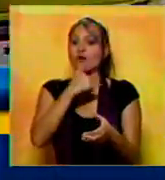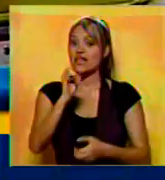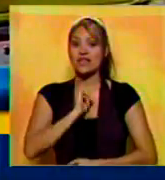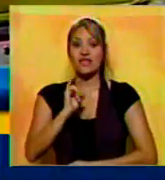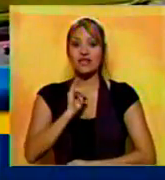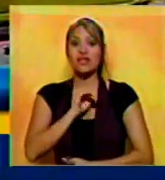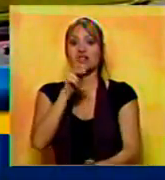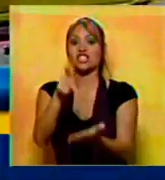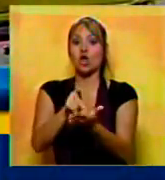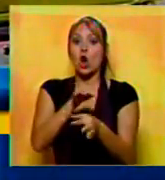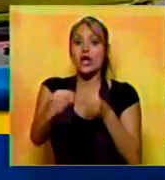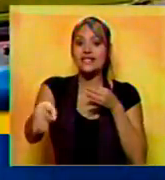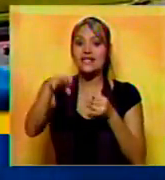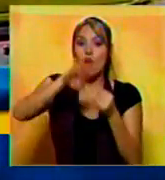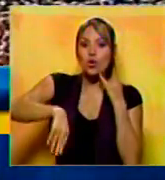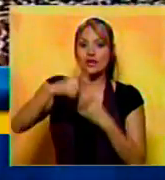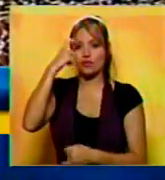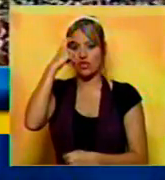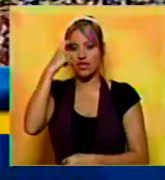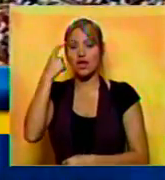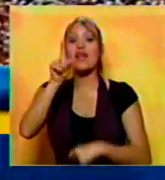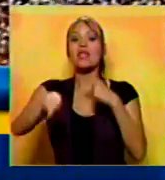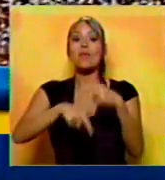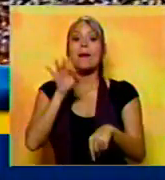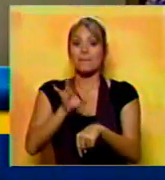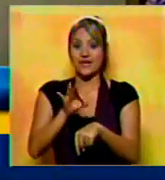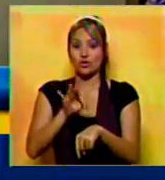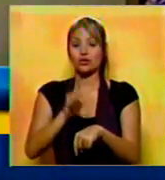a la isla en los últimos días. Minutos después,